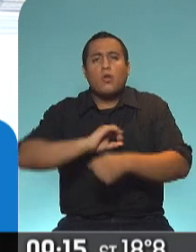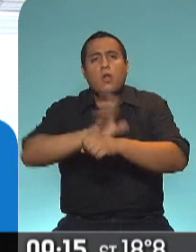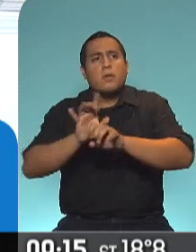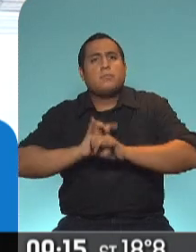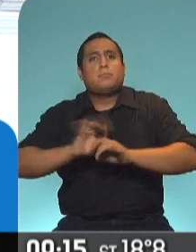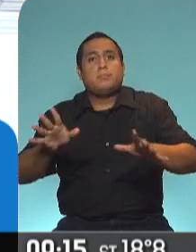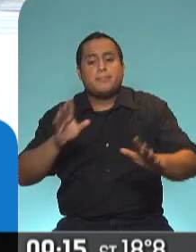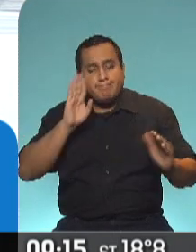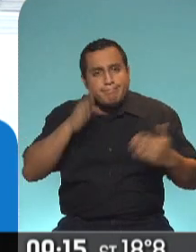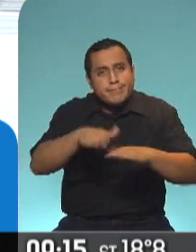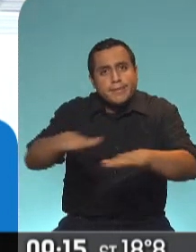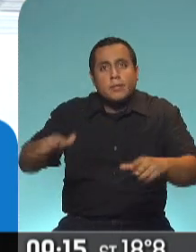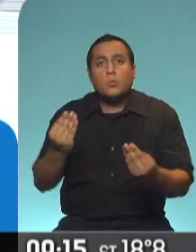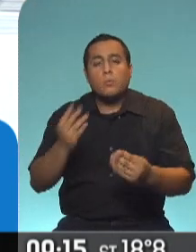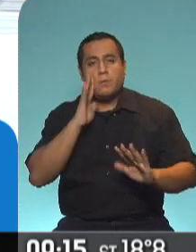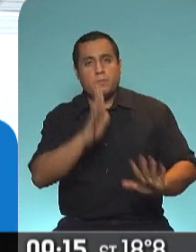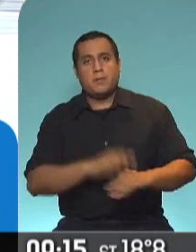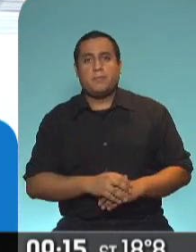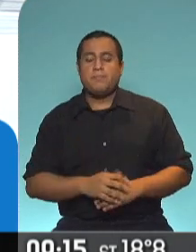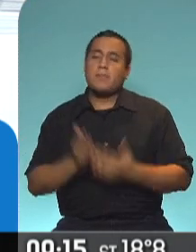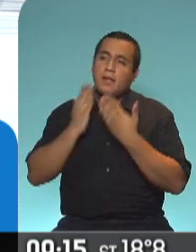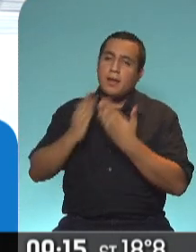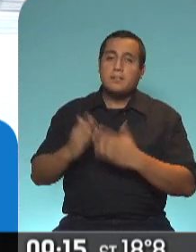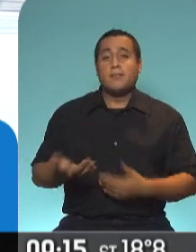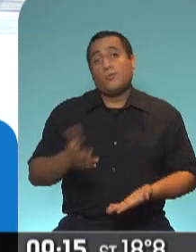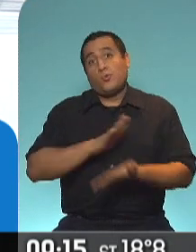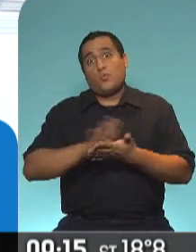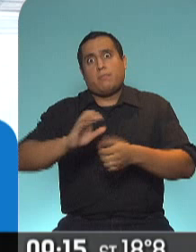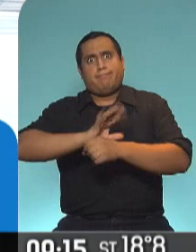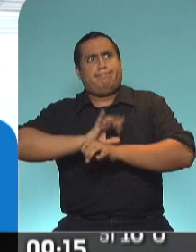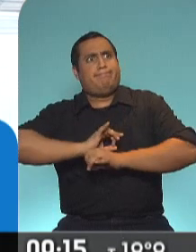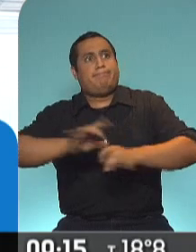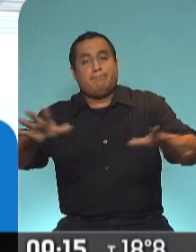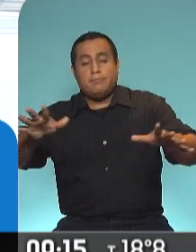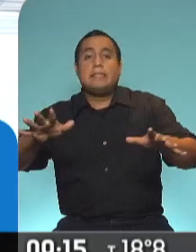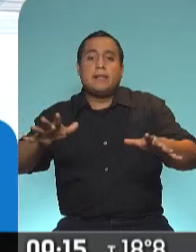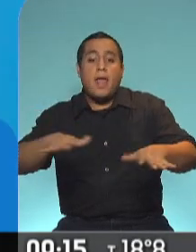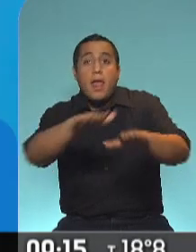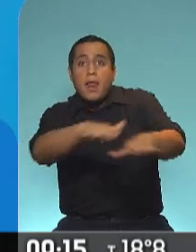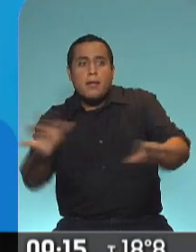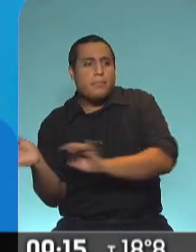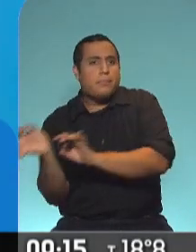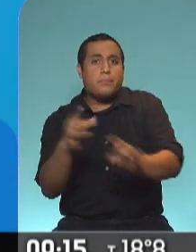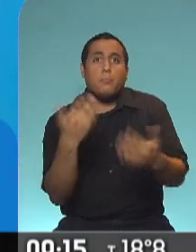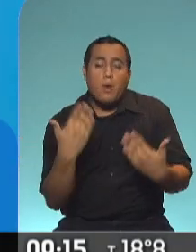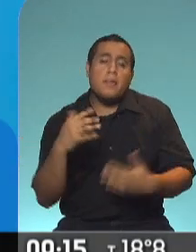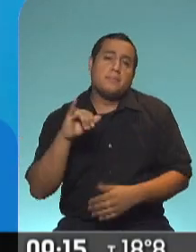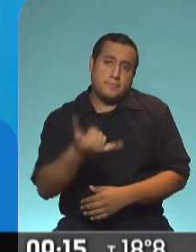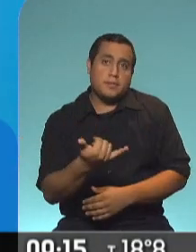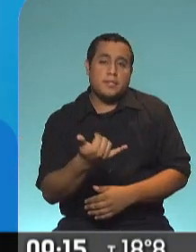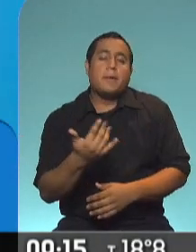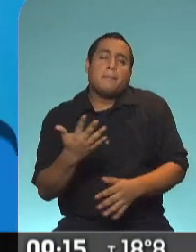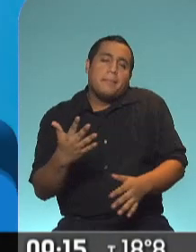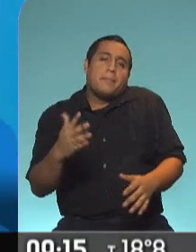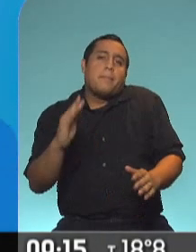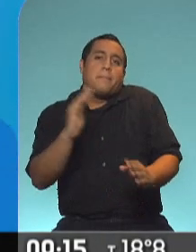en pediatría muchas gracias el nuevo coronavirus puede afectar a los niños aunque se ha visto que en menor proporción